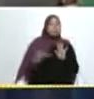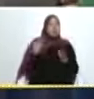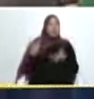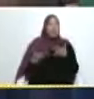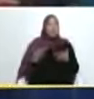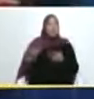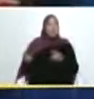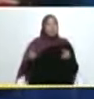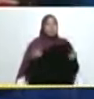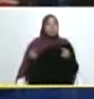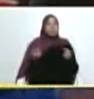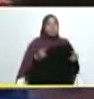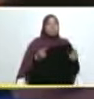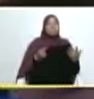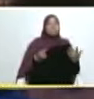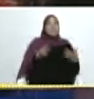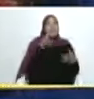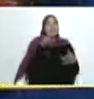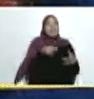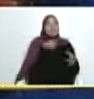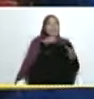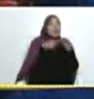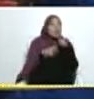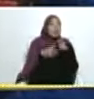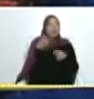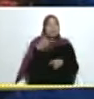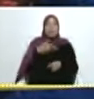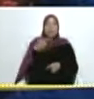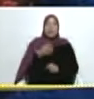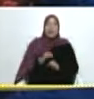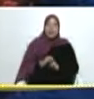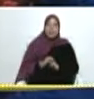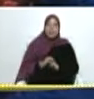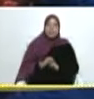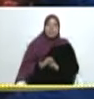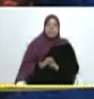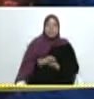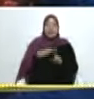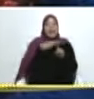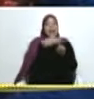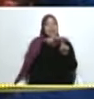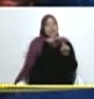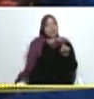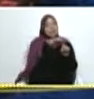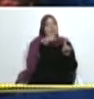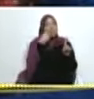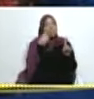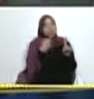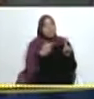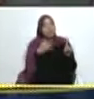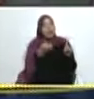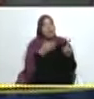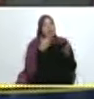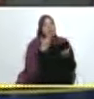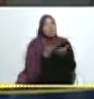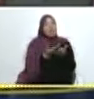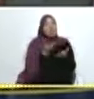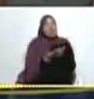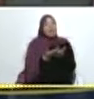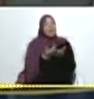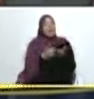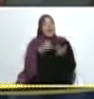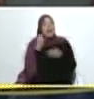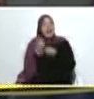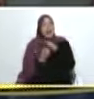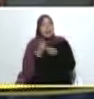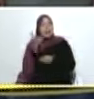debate para que llegue a sus manos cruda, de forma cruda, las propuestas que hace nuestro pueblo